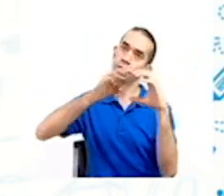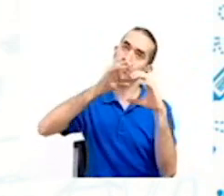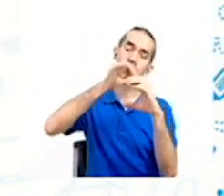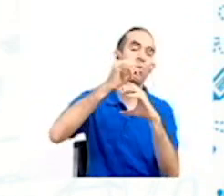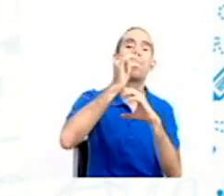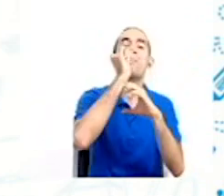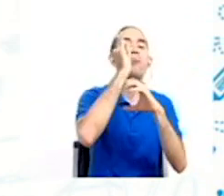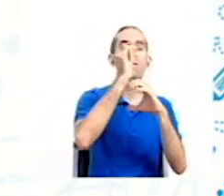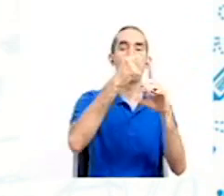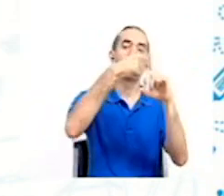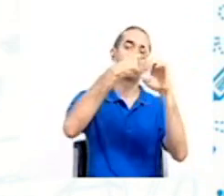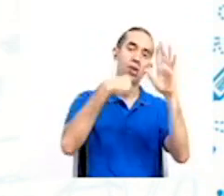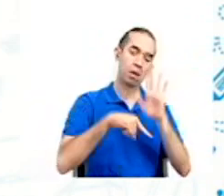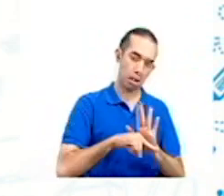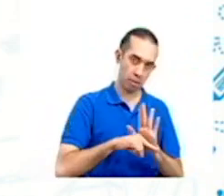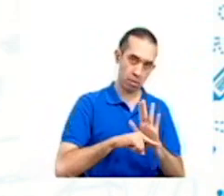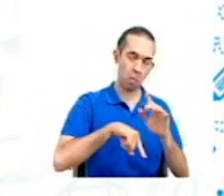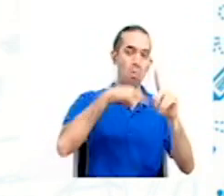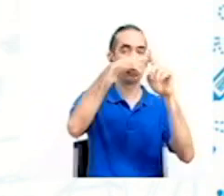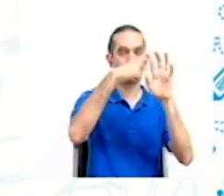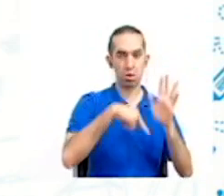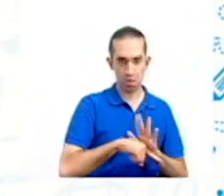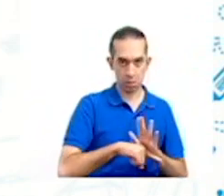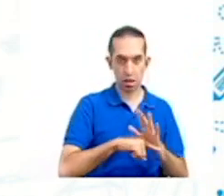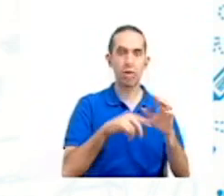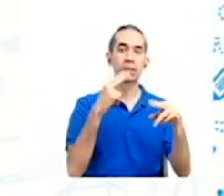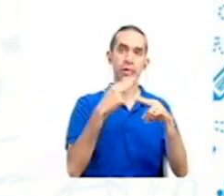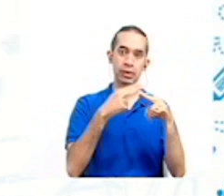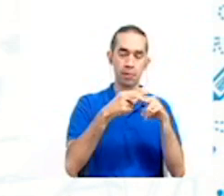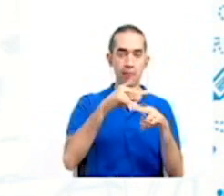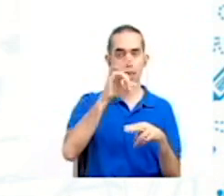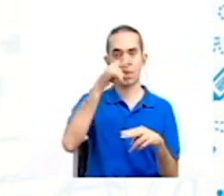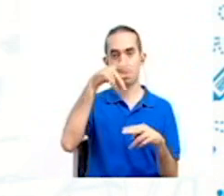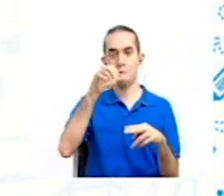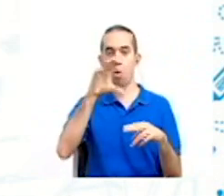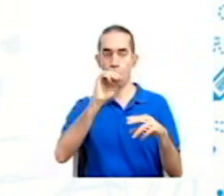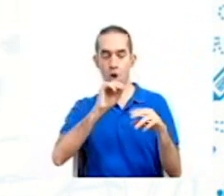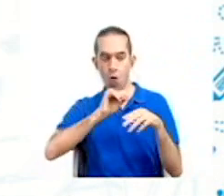momentánea positiva o negativa y eso es lo que se llama un dipolo inducido.